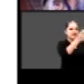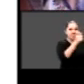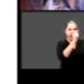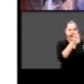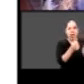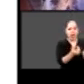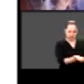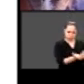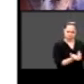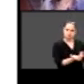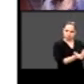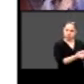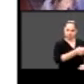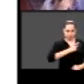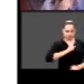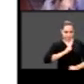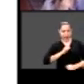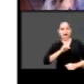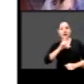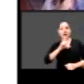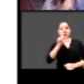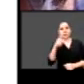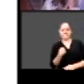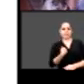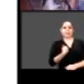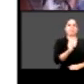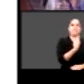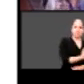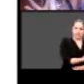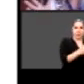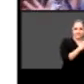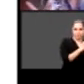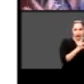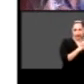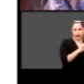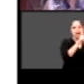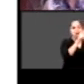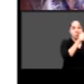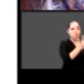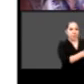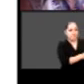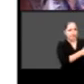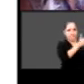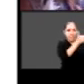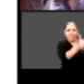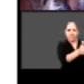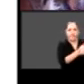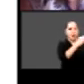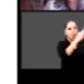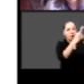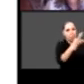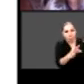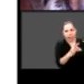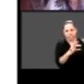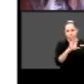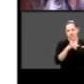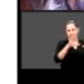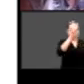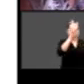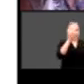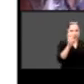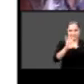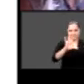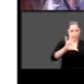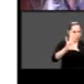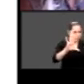pasos nos van a ayudar en todo lo que hacemos esto y por lo menos varias veces al día de